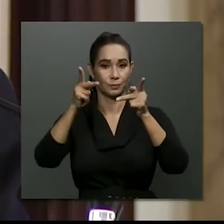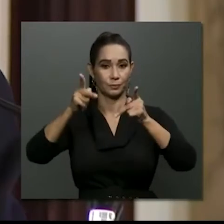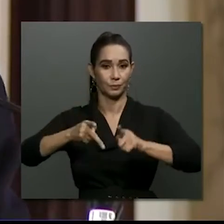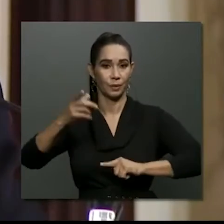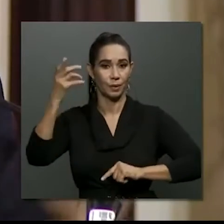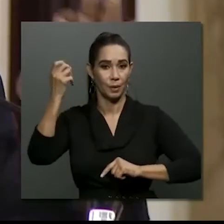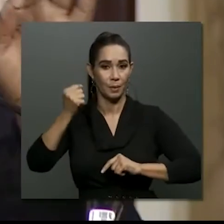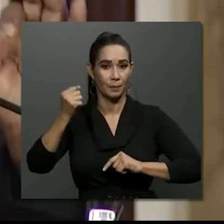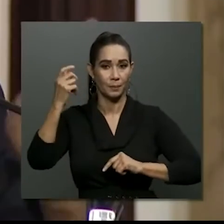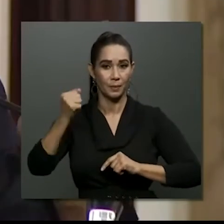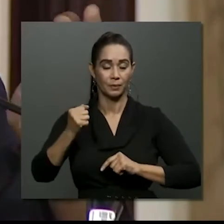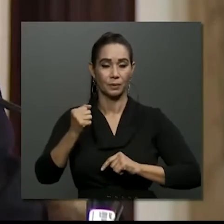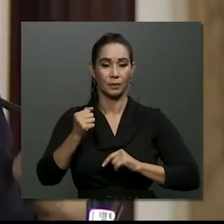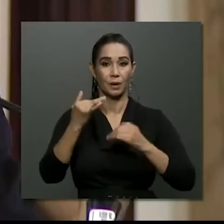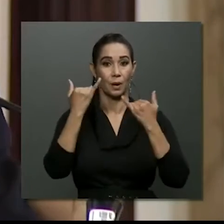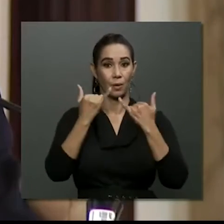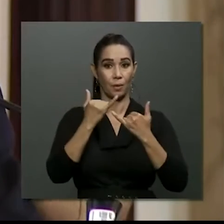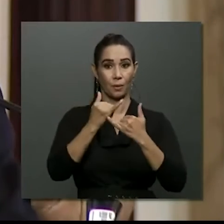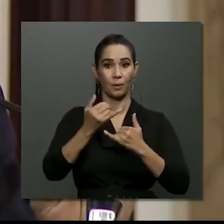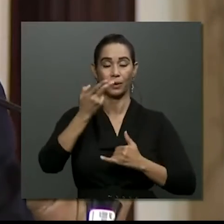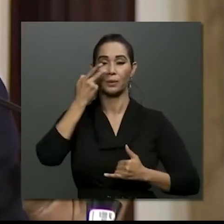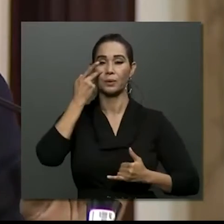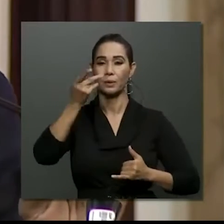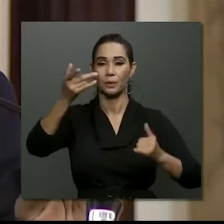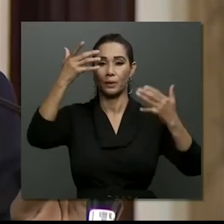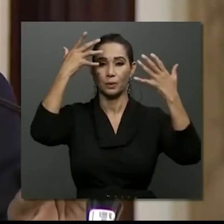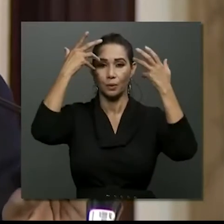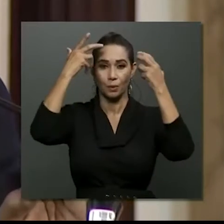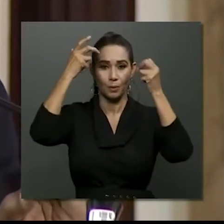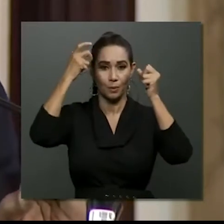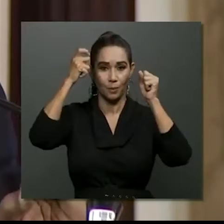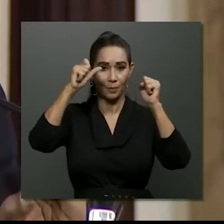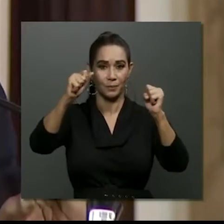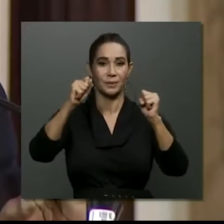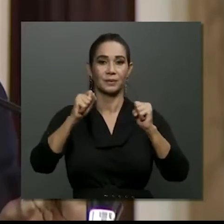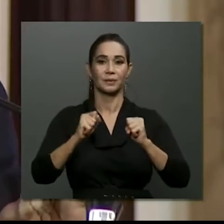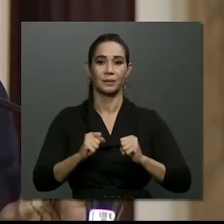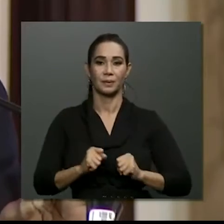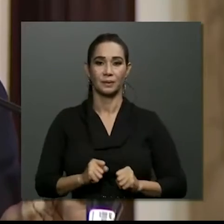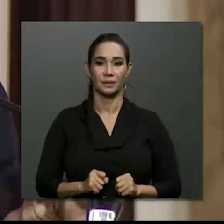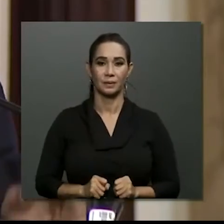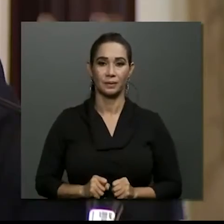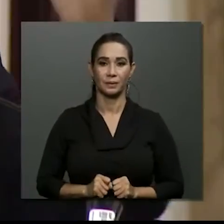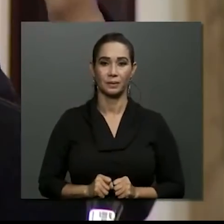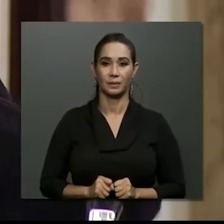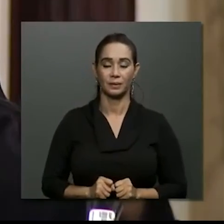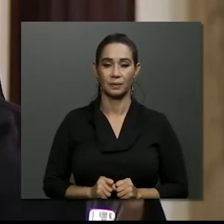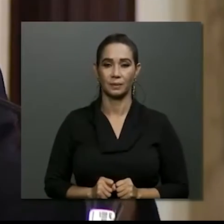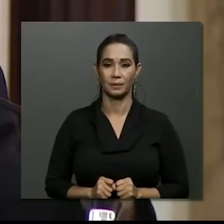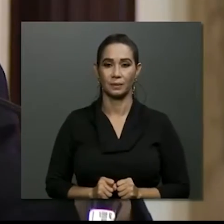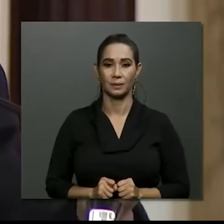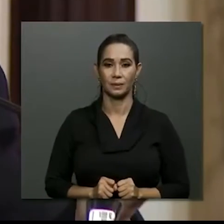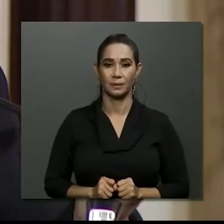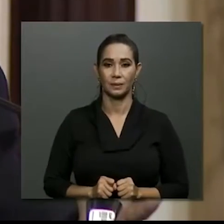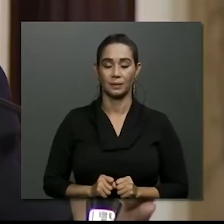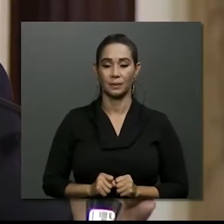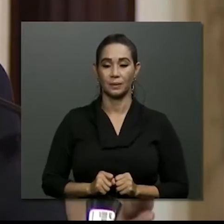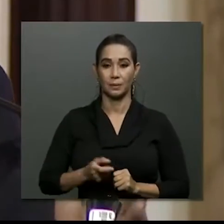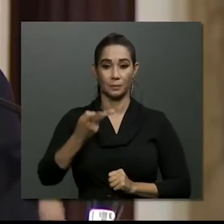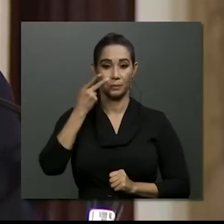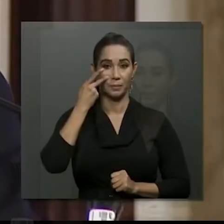he visto a un presidente citar a los